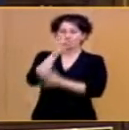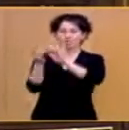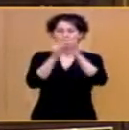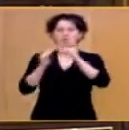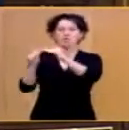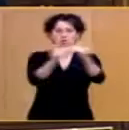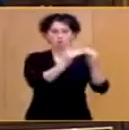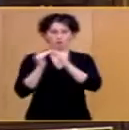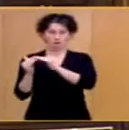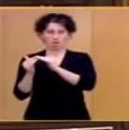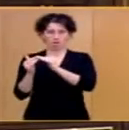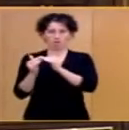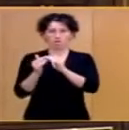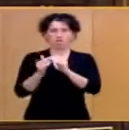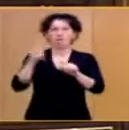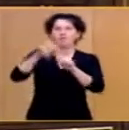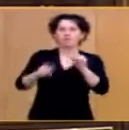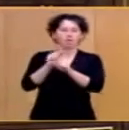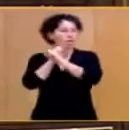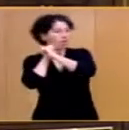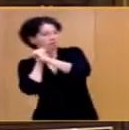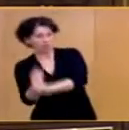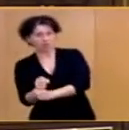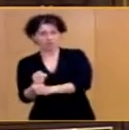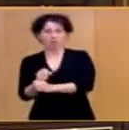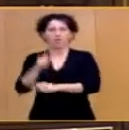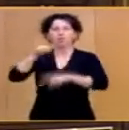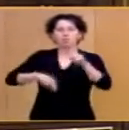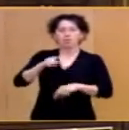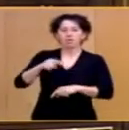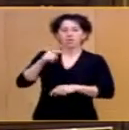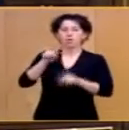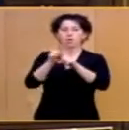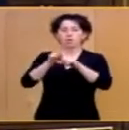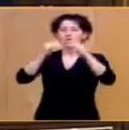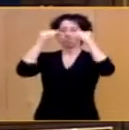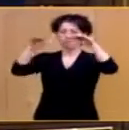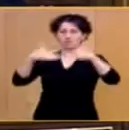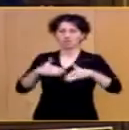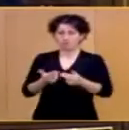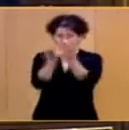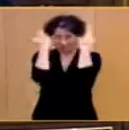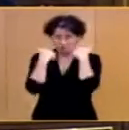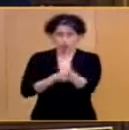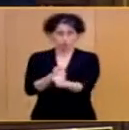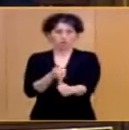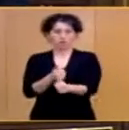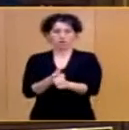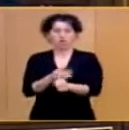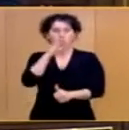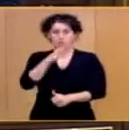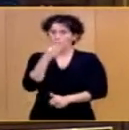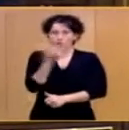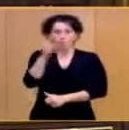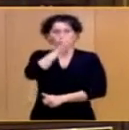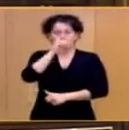frente a la dependencia, que nace de una relación en términos de subordinación. De ahí la necesidad de avanzar claramente hacia